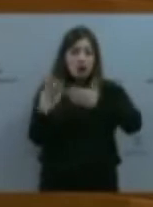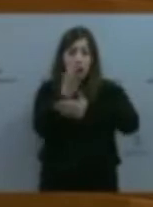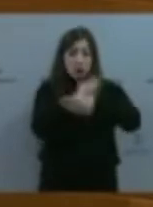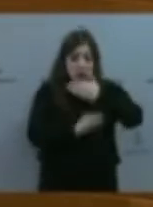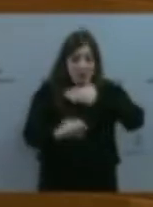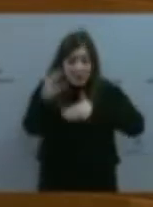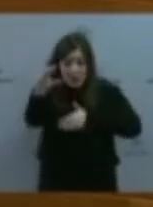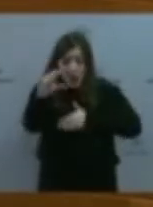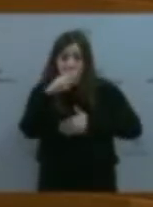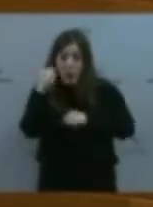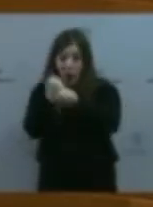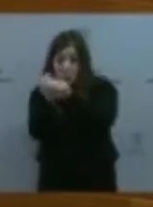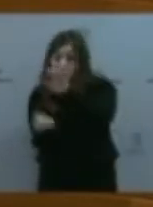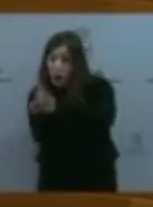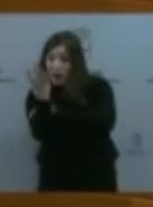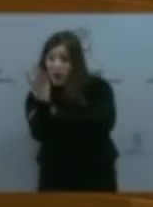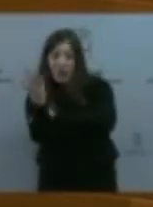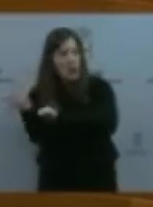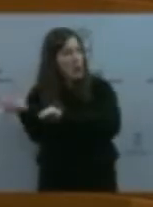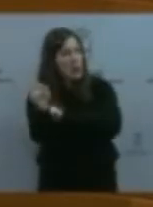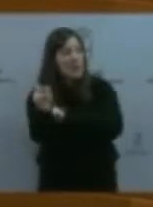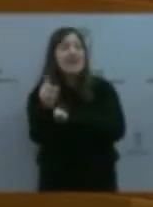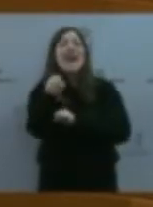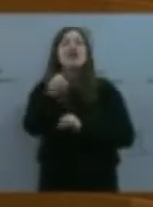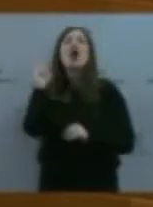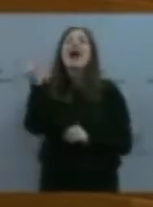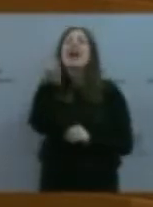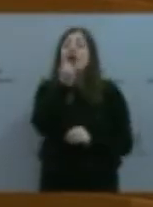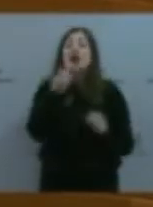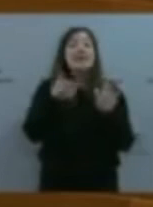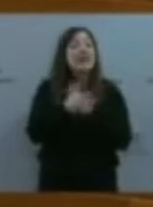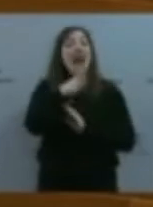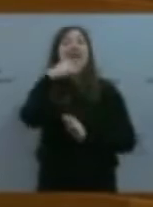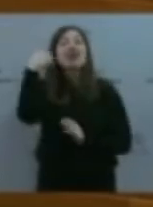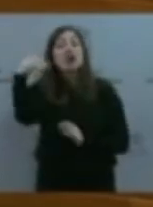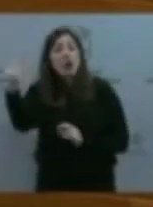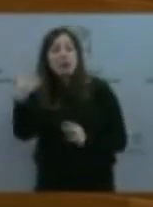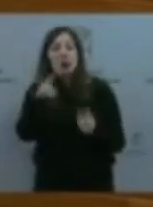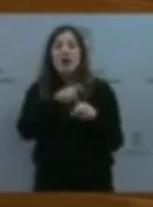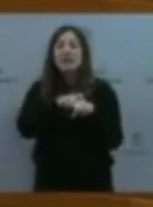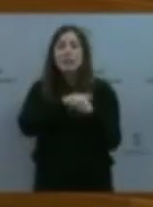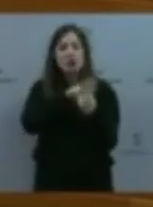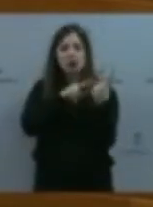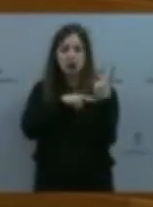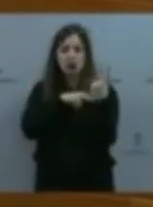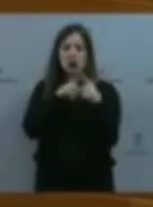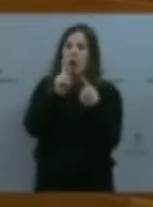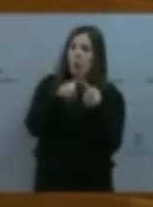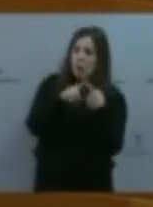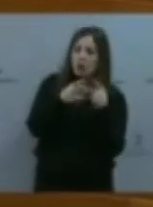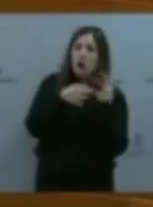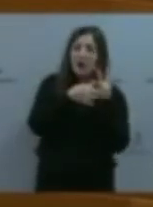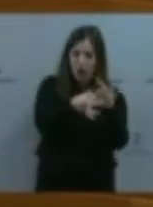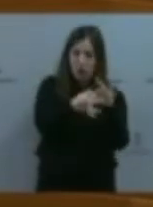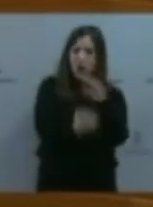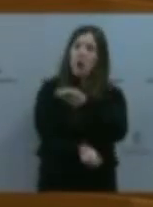gente. Y eso es desconocimiento. Había dos tipos, efectivamente. Había un tipo ligado a la generación de empleo, pero otro, una parte importante, era